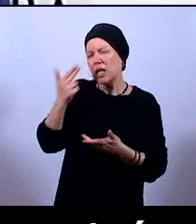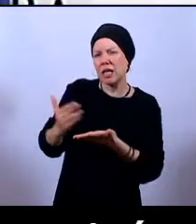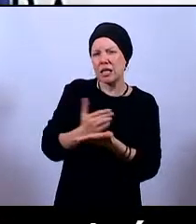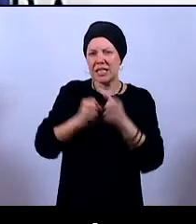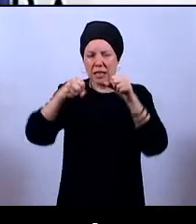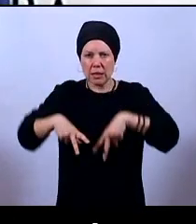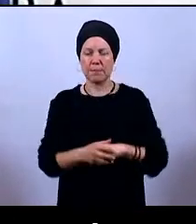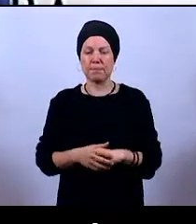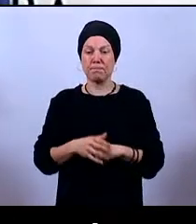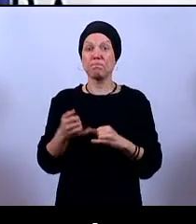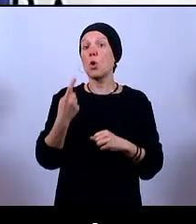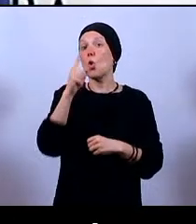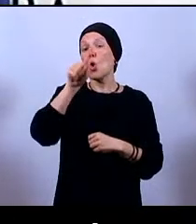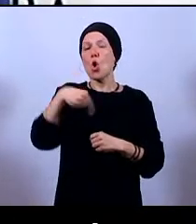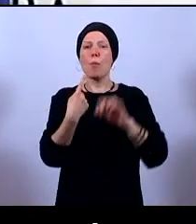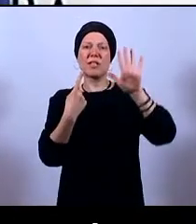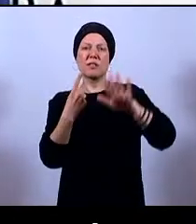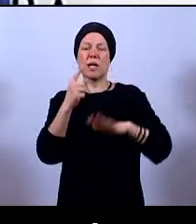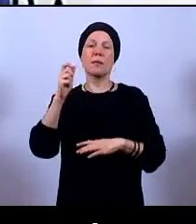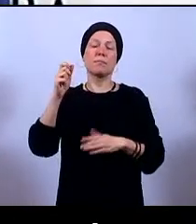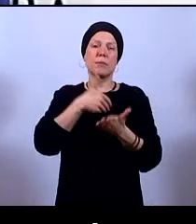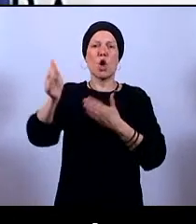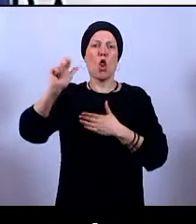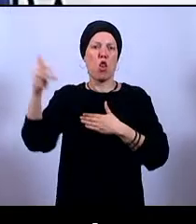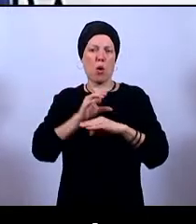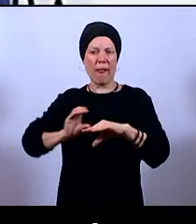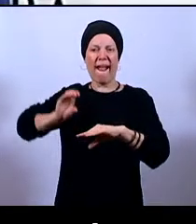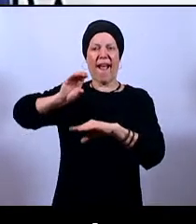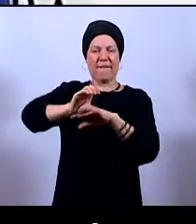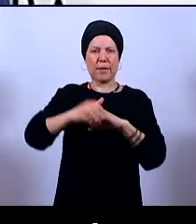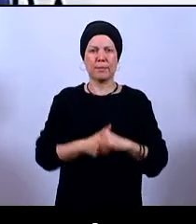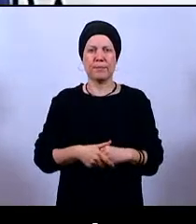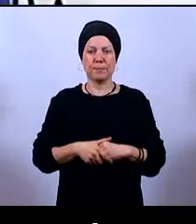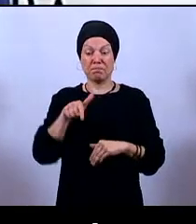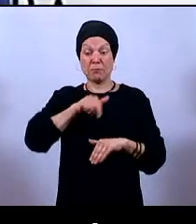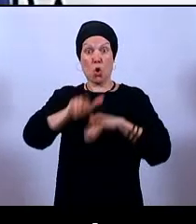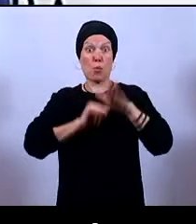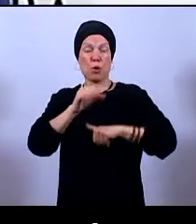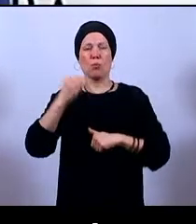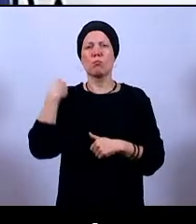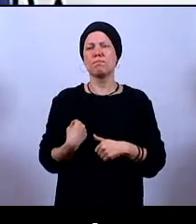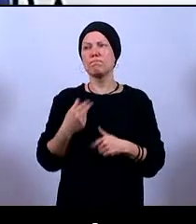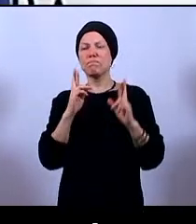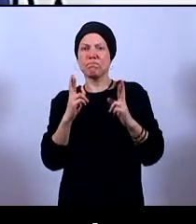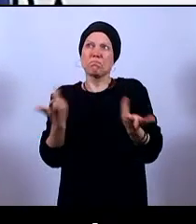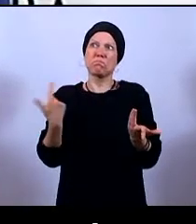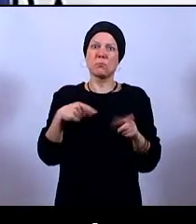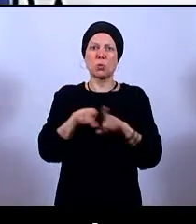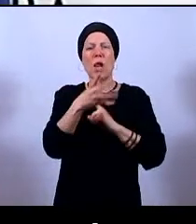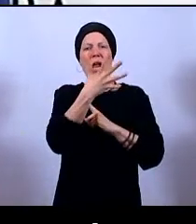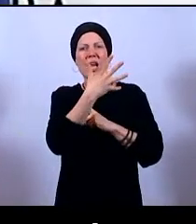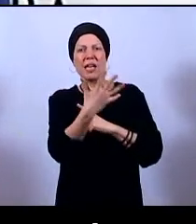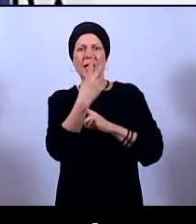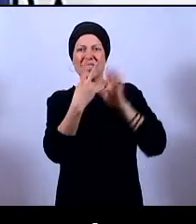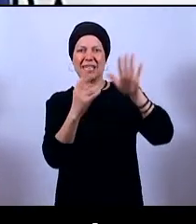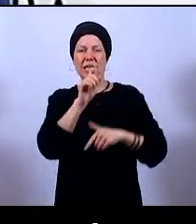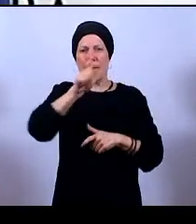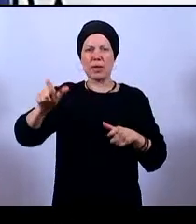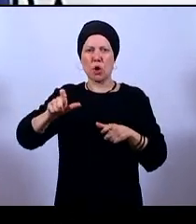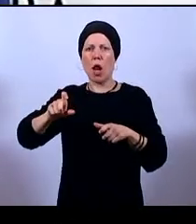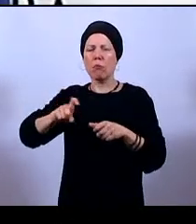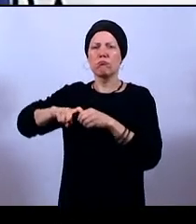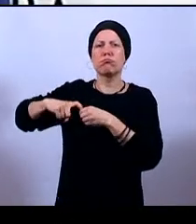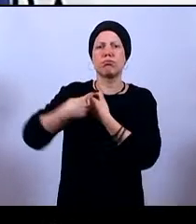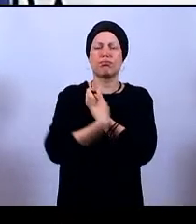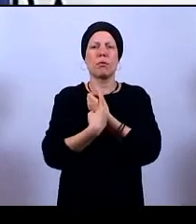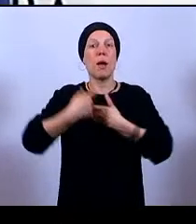línea destinaremos 1,6 millones de euros. En esta convocatoria esperamos atender a 570 personas en